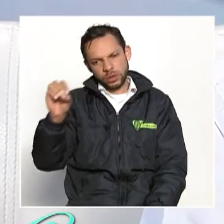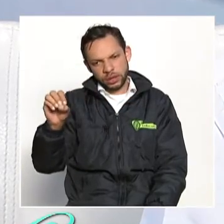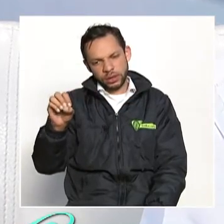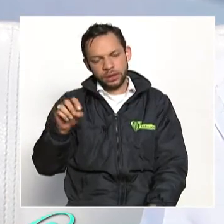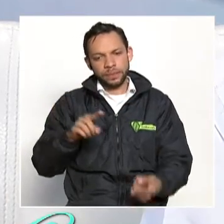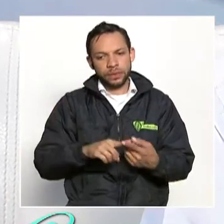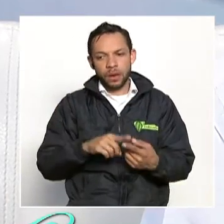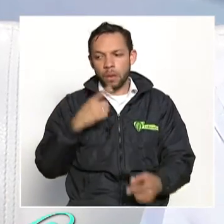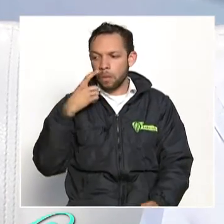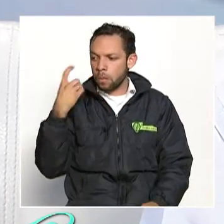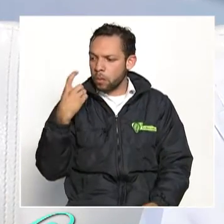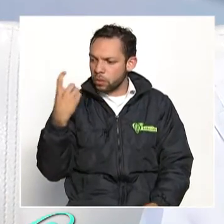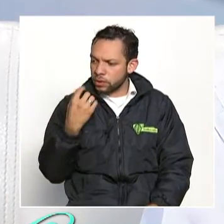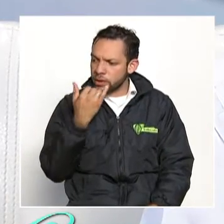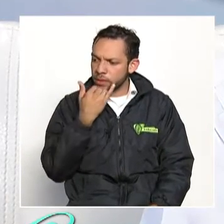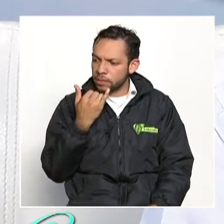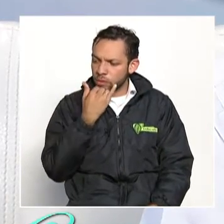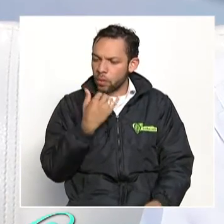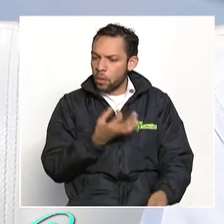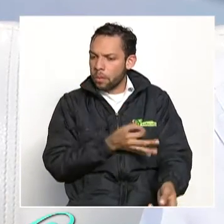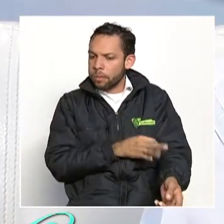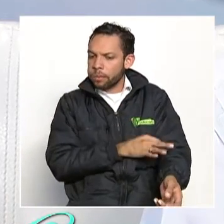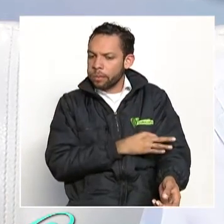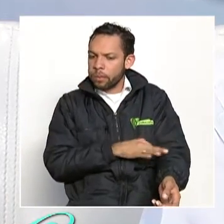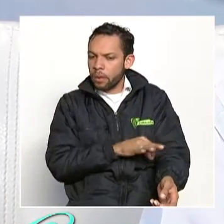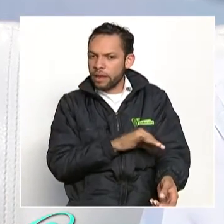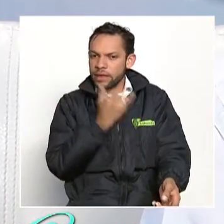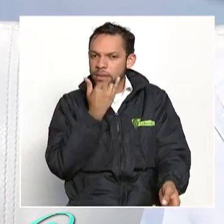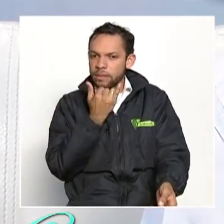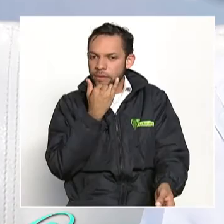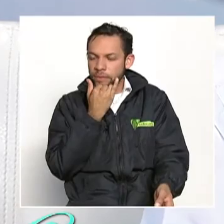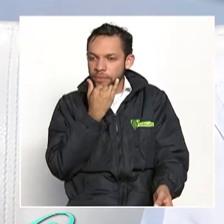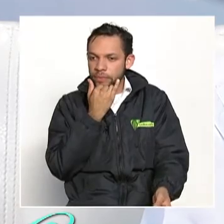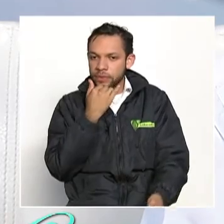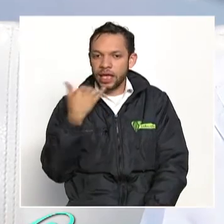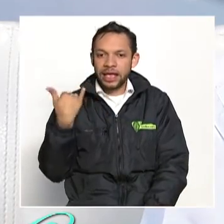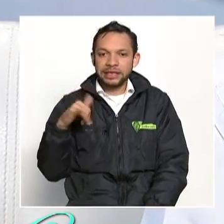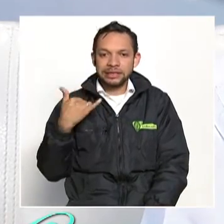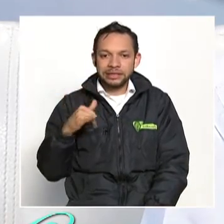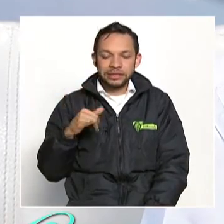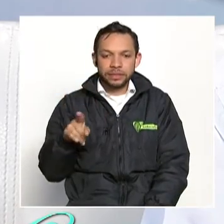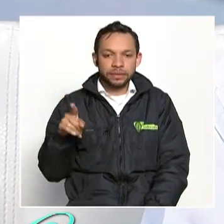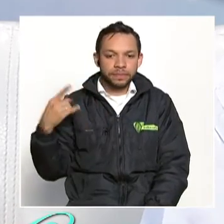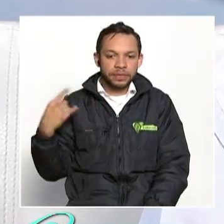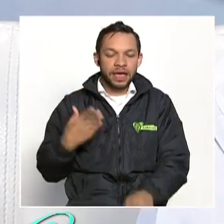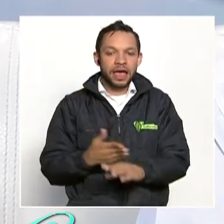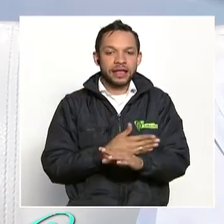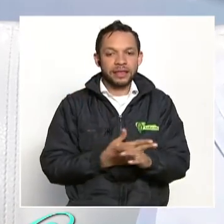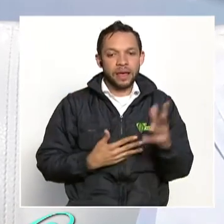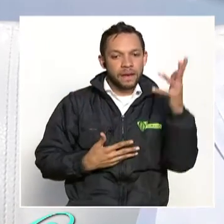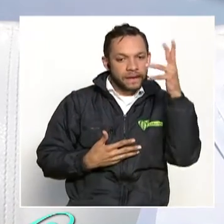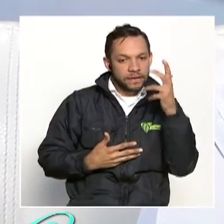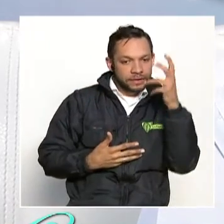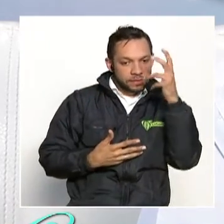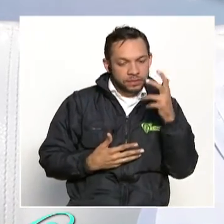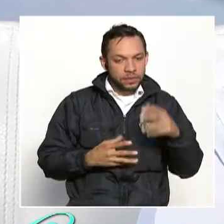Y fue a buscar la causa, y la causa fue que él traía los paraclínicos previos y los